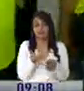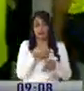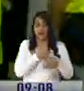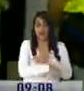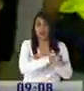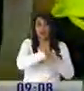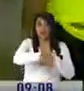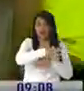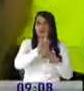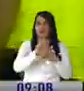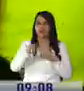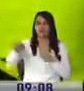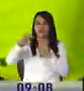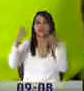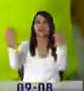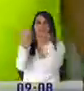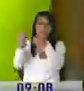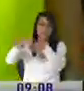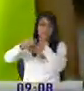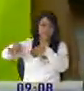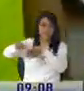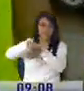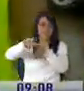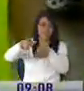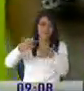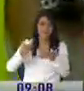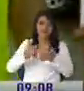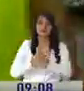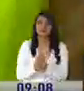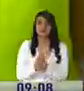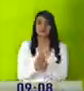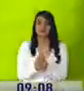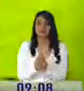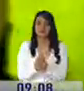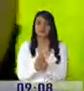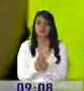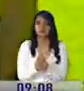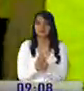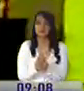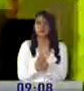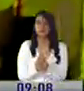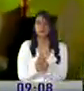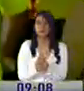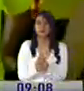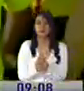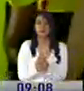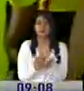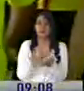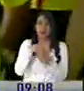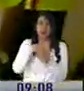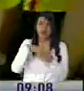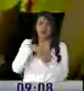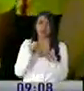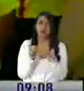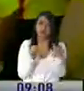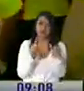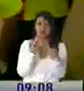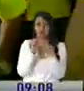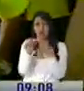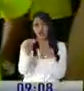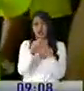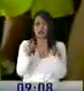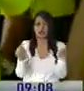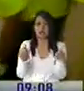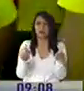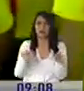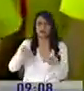hacen en el en el estadio del club nacional que esico que es aquí en inmediaciones un poquito más lejos en realidad pero salen todo